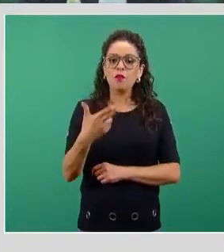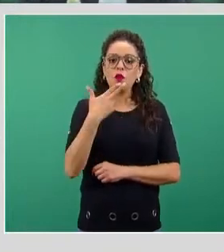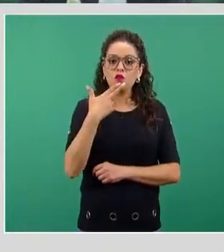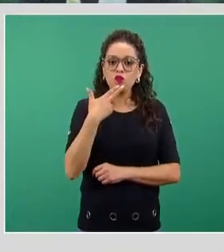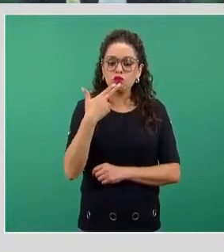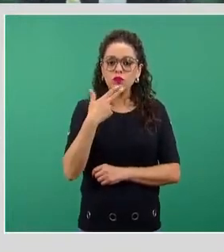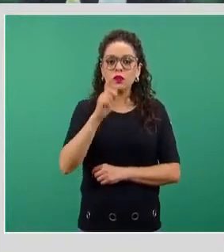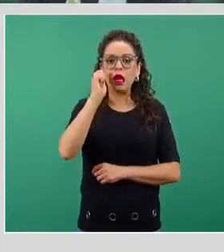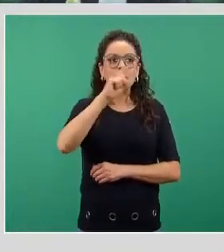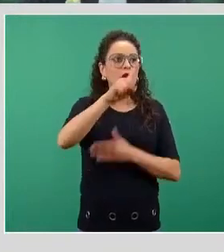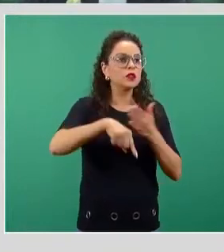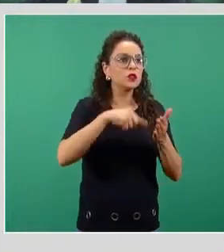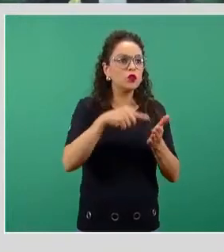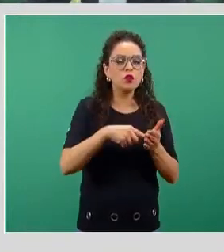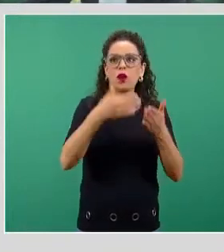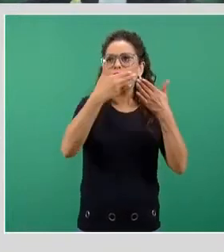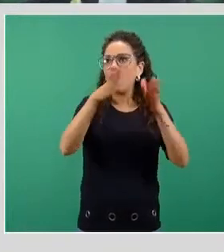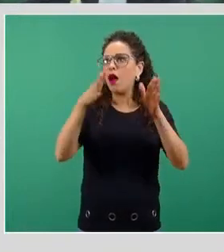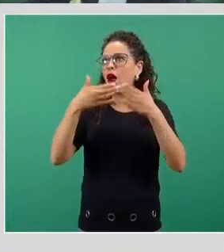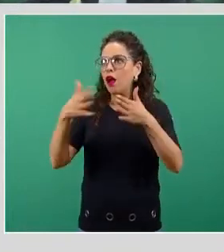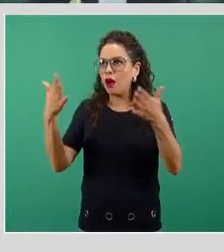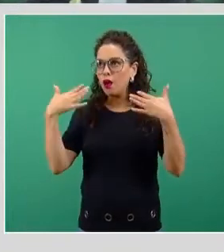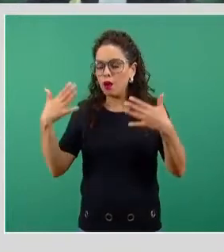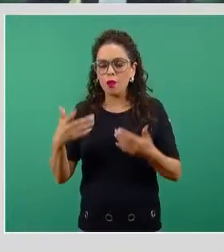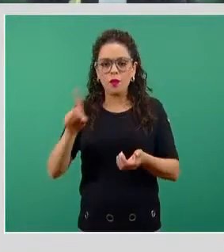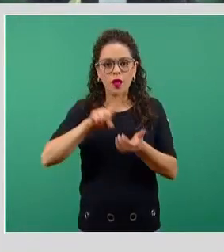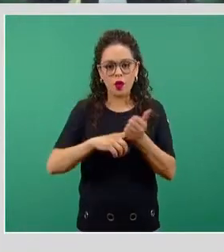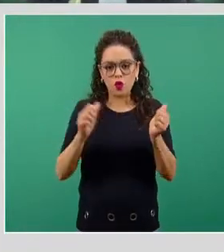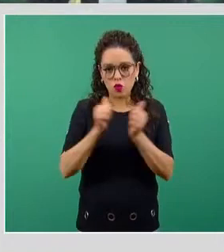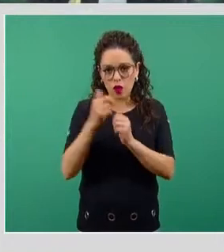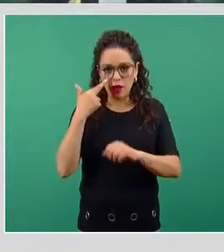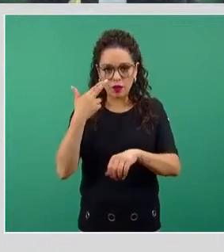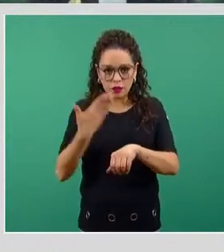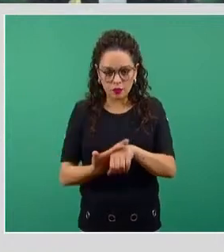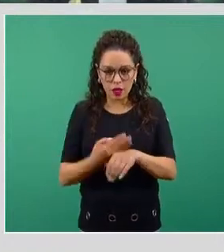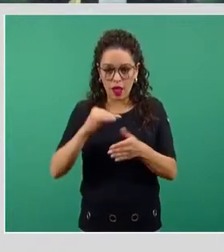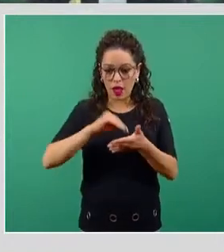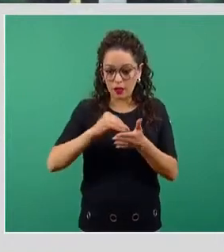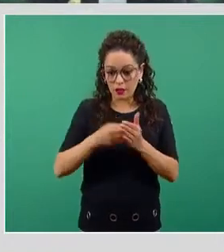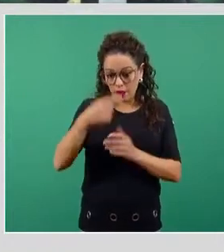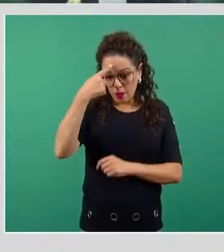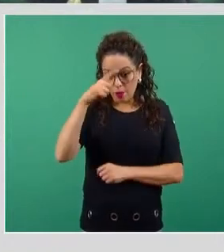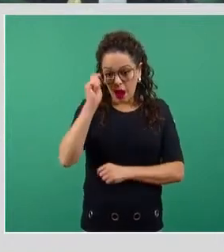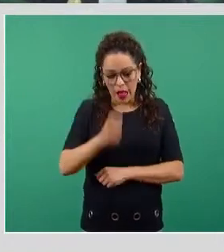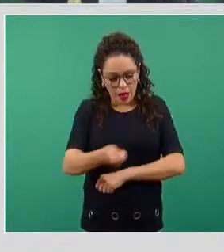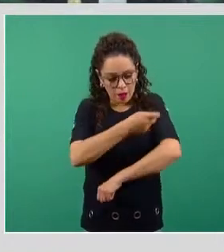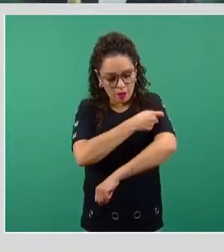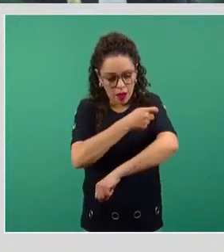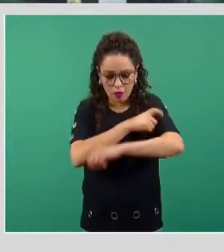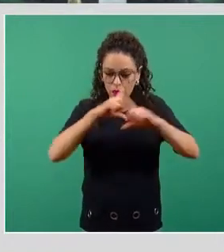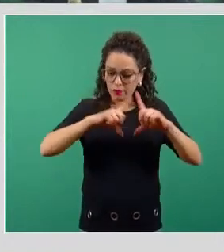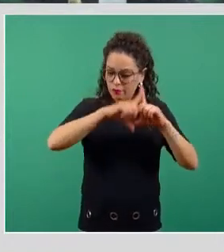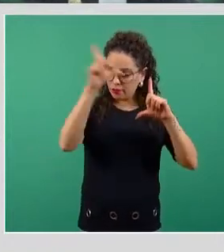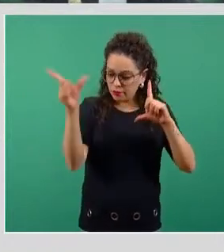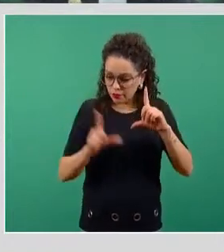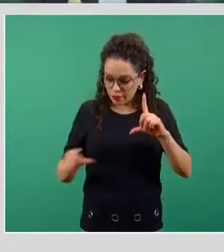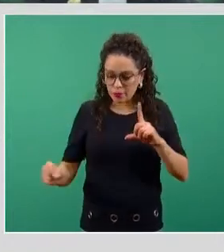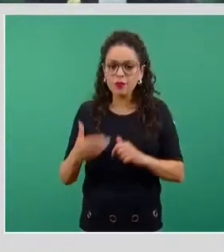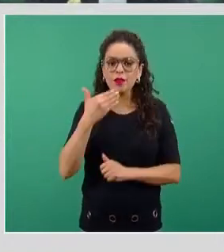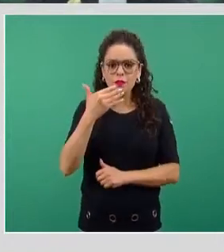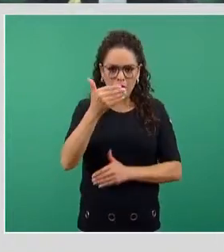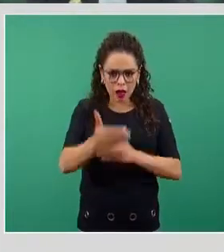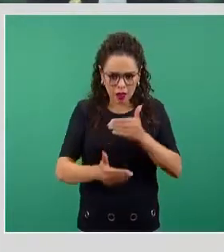con responsabilidad. La Estrategia Nacional de Vacunación del Gobierno Federal está avanzando. Acompañemos a nuestros